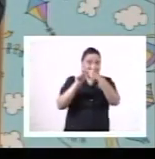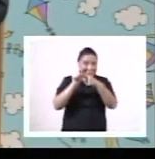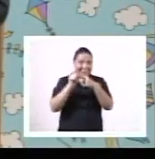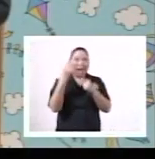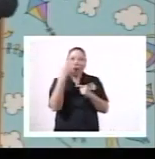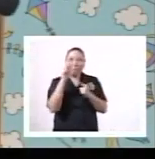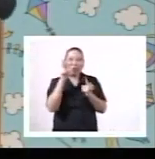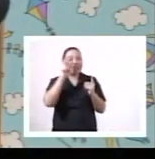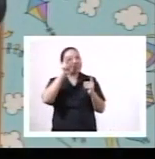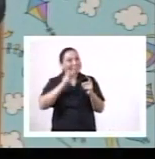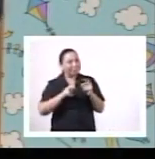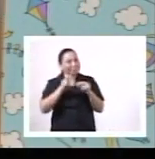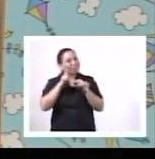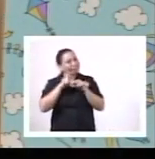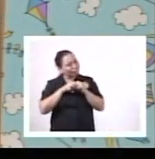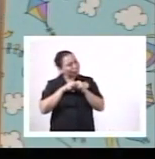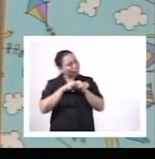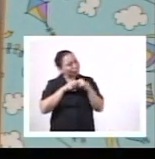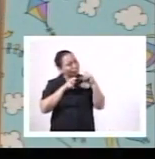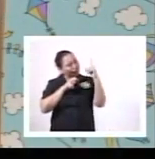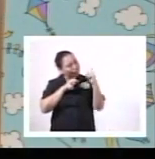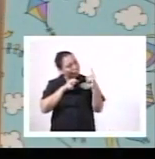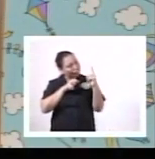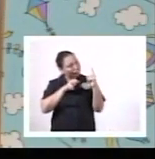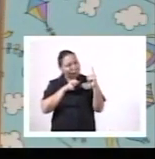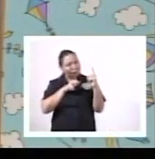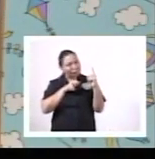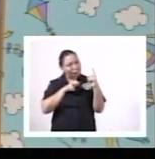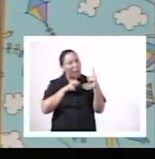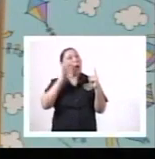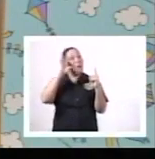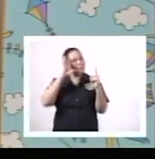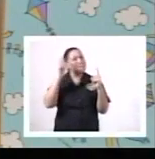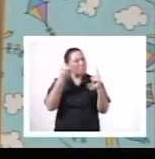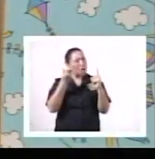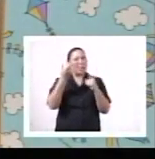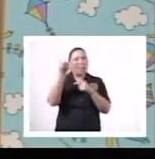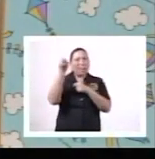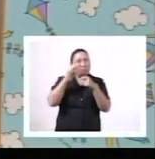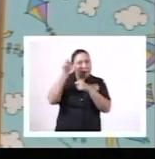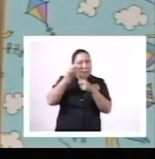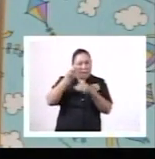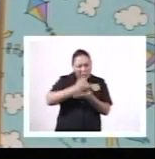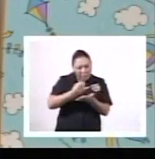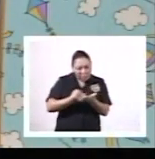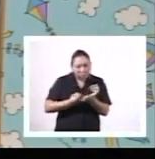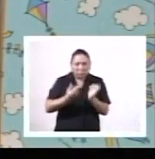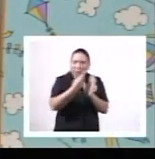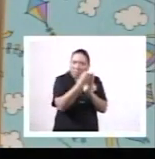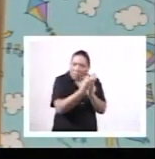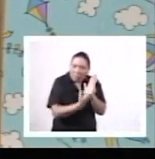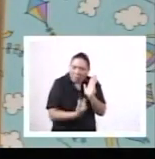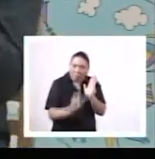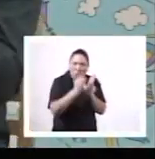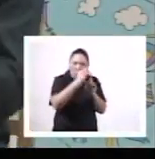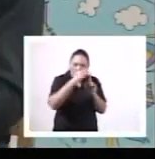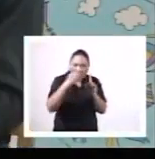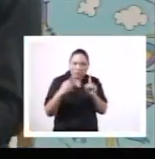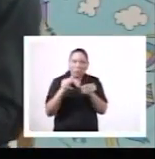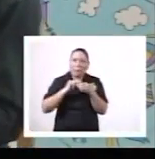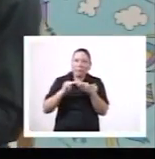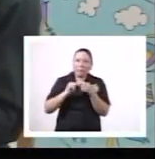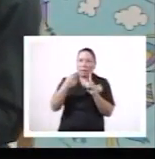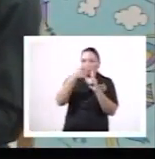frente al abuelo y el abuelo le comenzó a contar el por qué los barriletes llevaban mensajes.